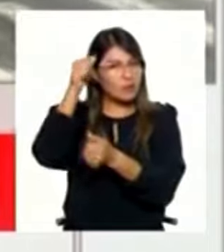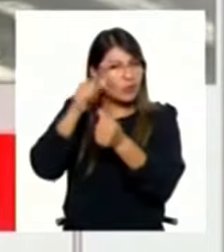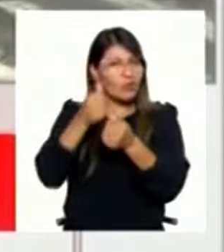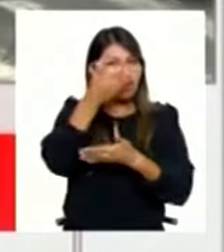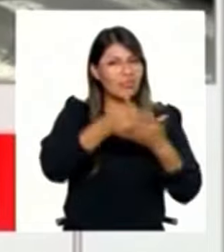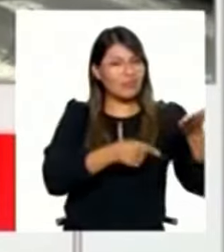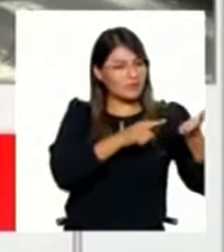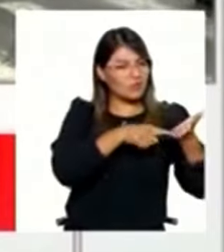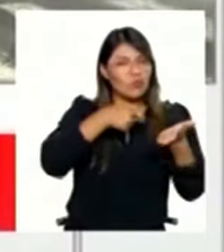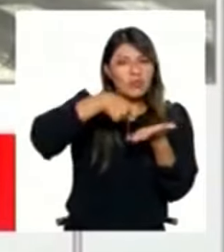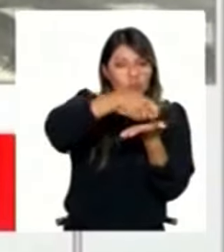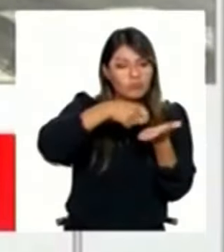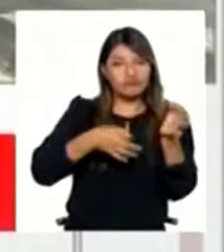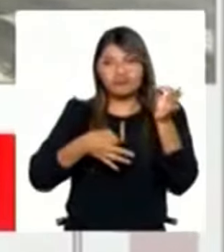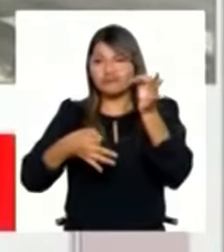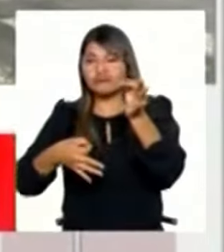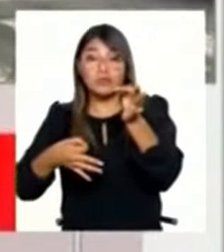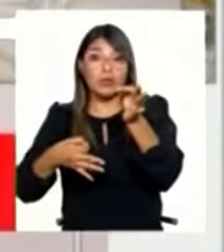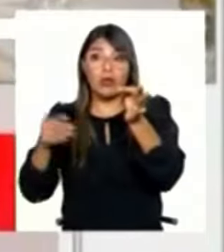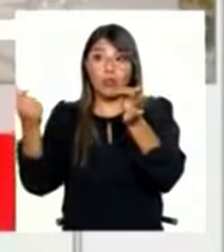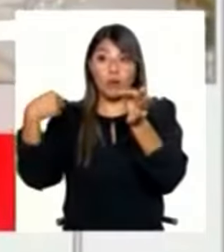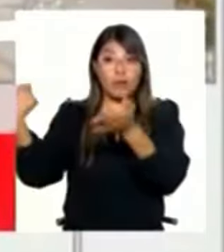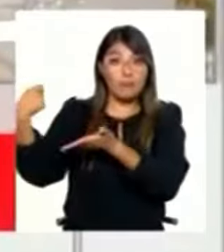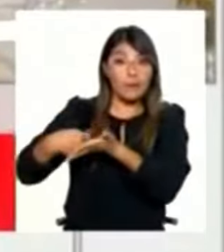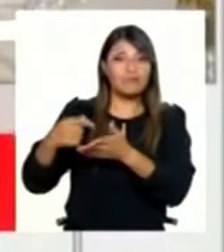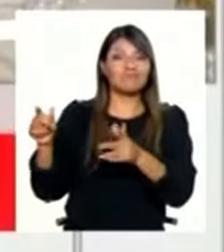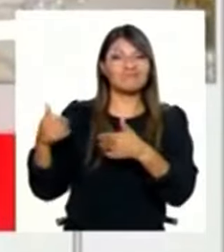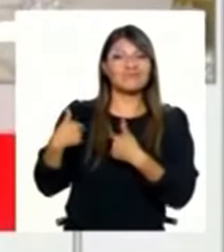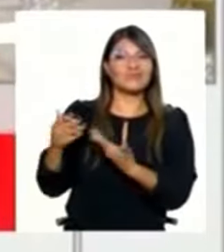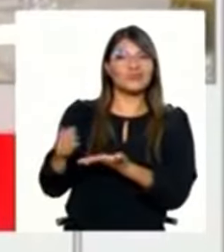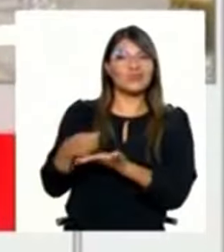contrato y bueno, no nos van a pagar prácticamente. O sea,